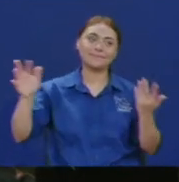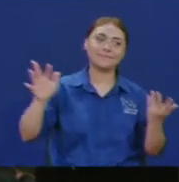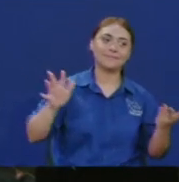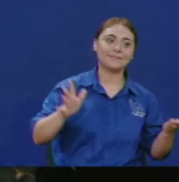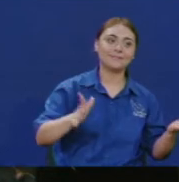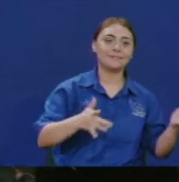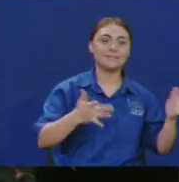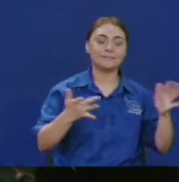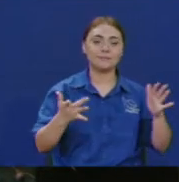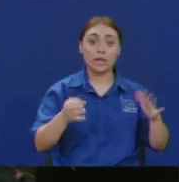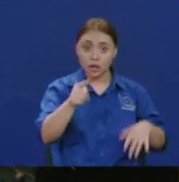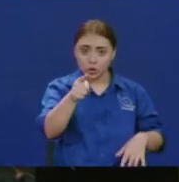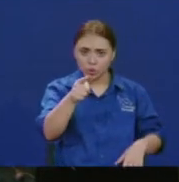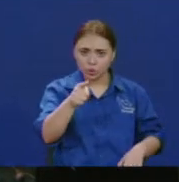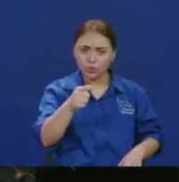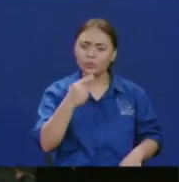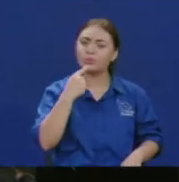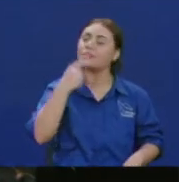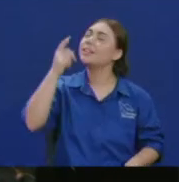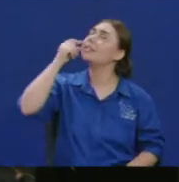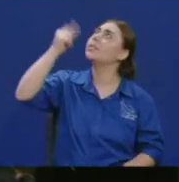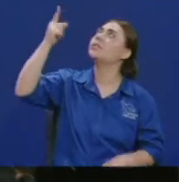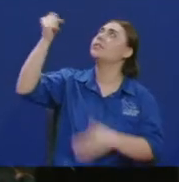¿Cuánto le pueden pedir eso, Señor? Dame un nuevo corazón.